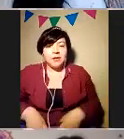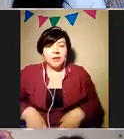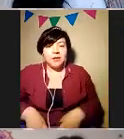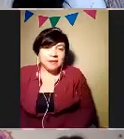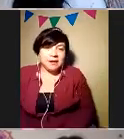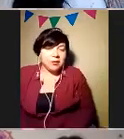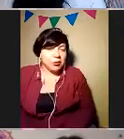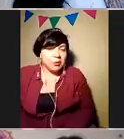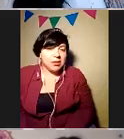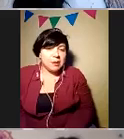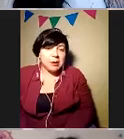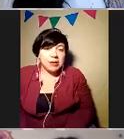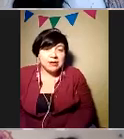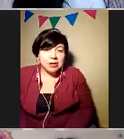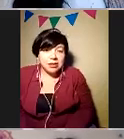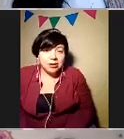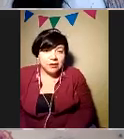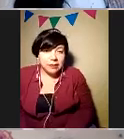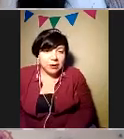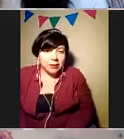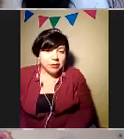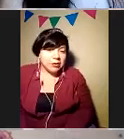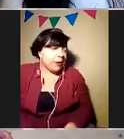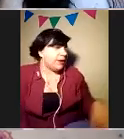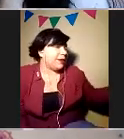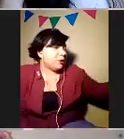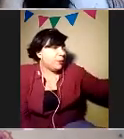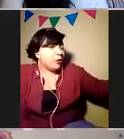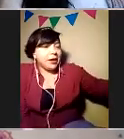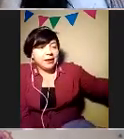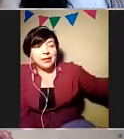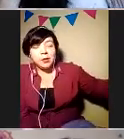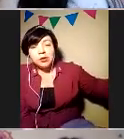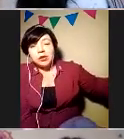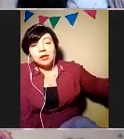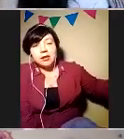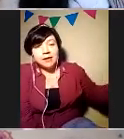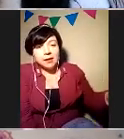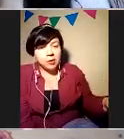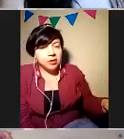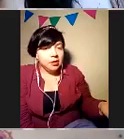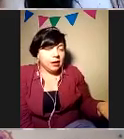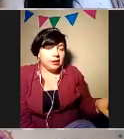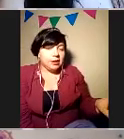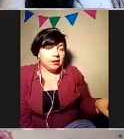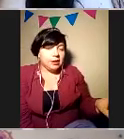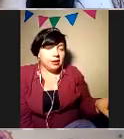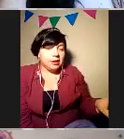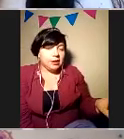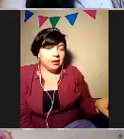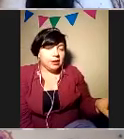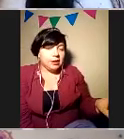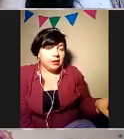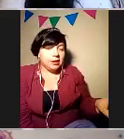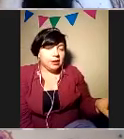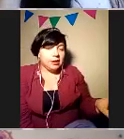sí, bueno, ahí cambio de diapositiva. Bueno, como decíamos en la sesión anterior, vimos algunos temas, ahí están como los ejes de discusión que trabajamos, el tema. Claro,